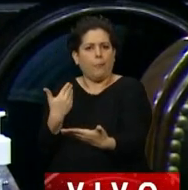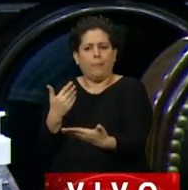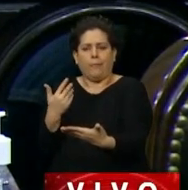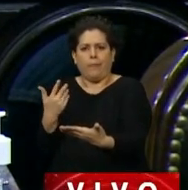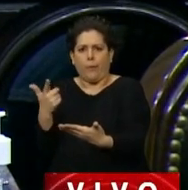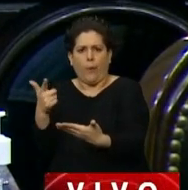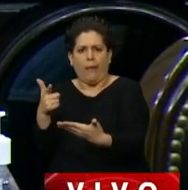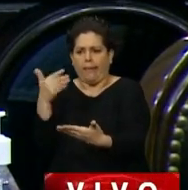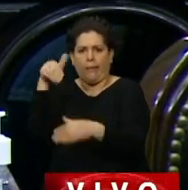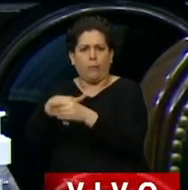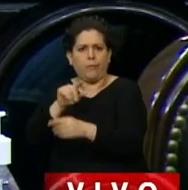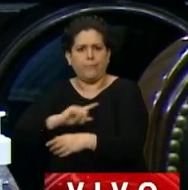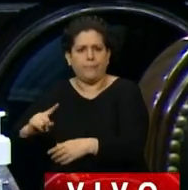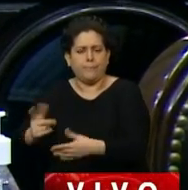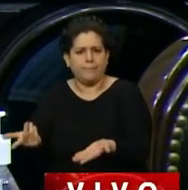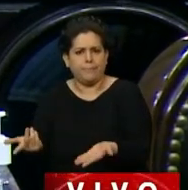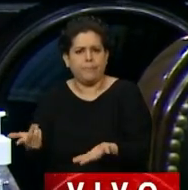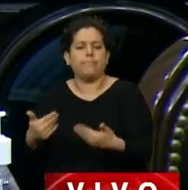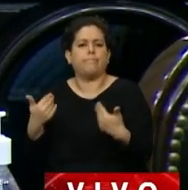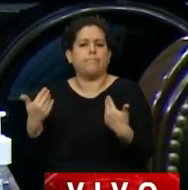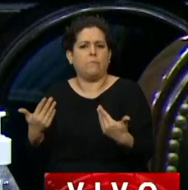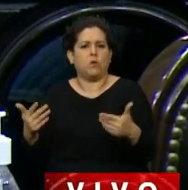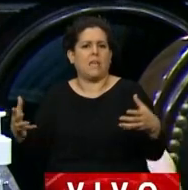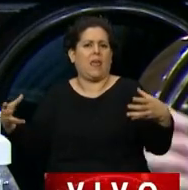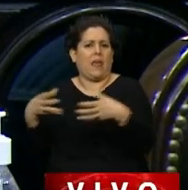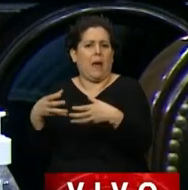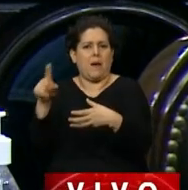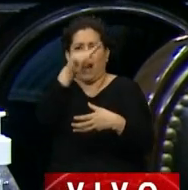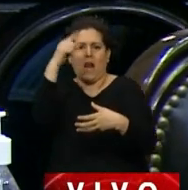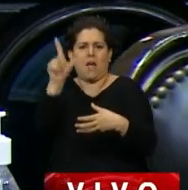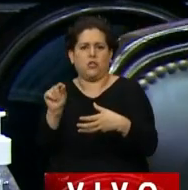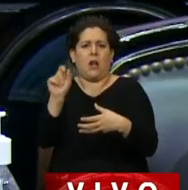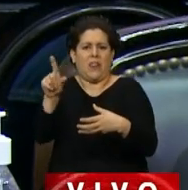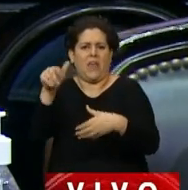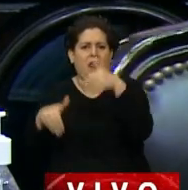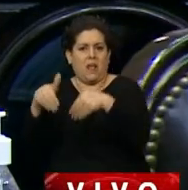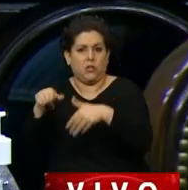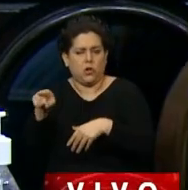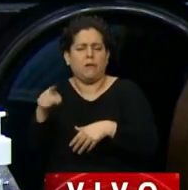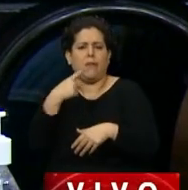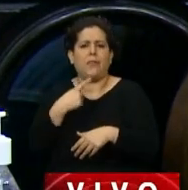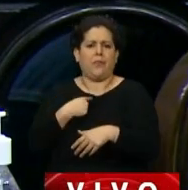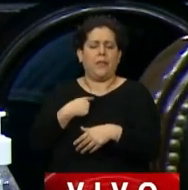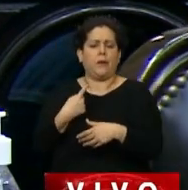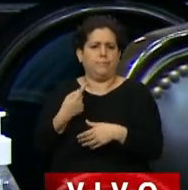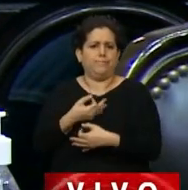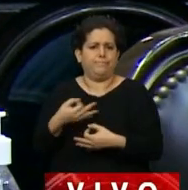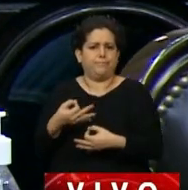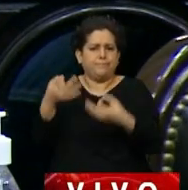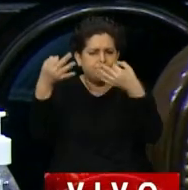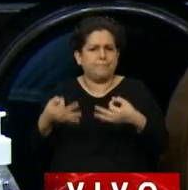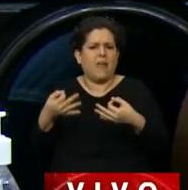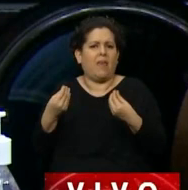candidato. Es así que la Cámara Nacional Electoral nos dijo taxativamente que el